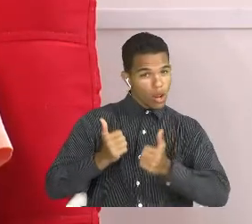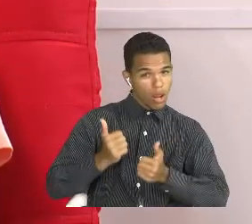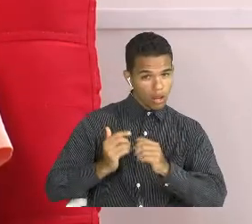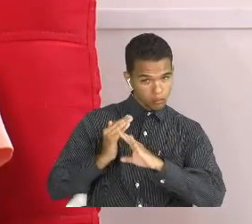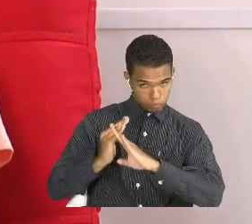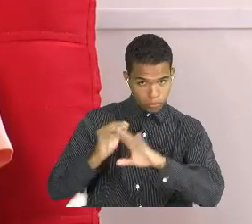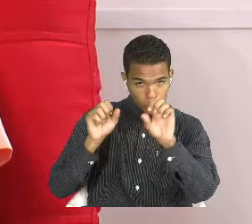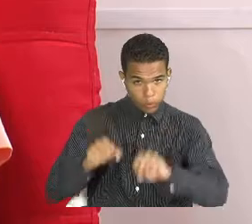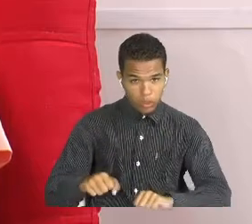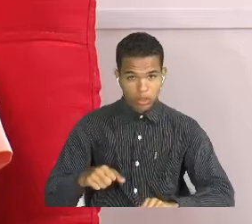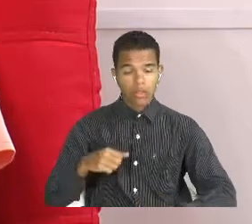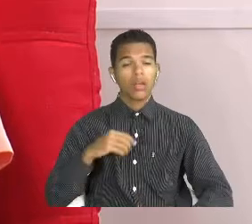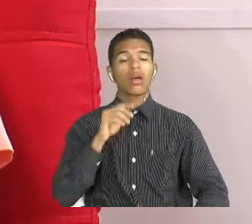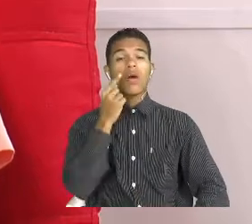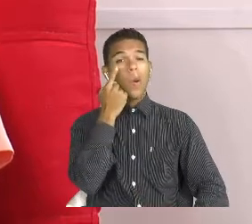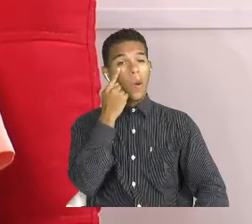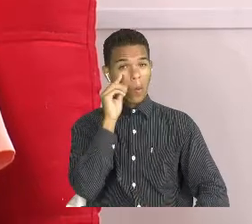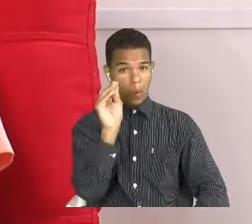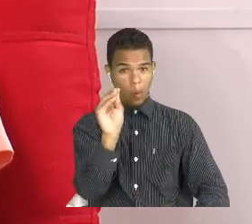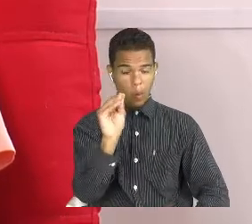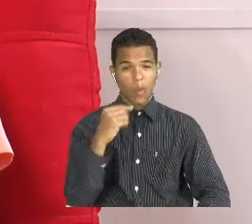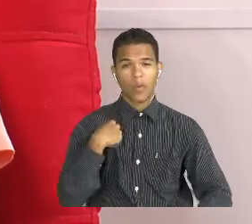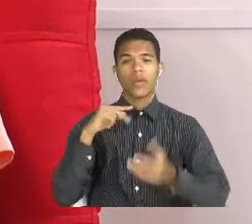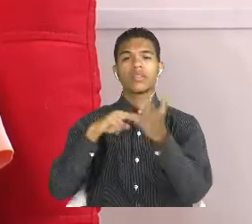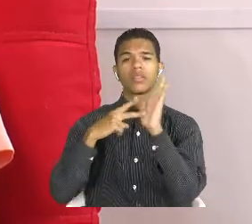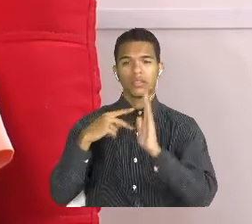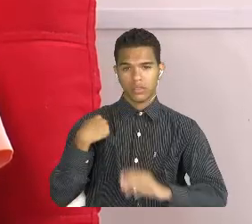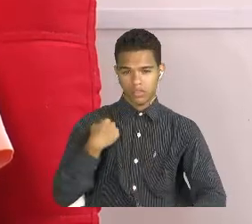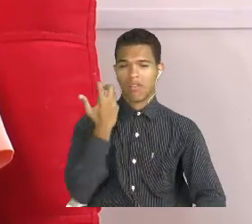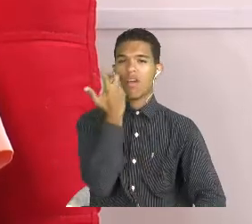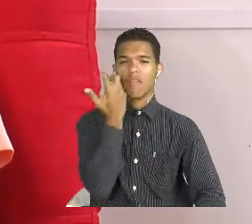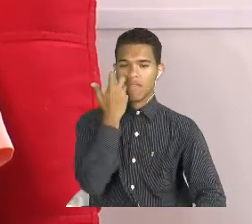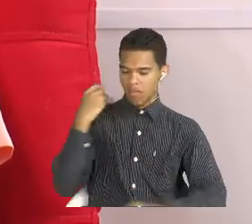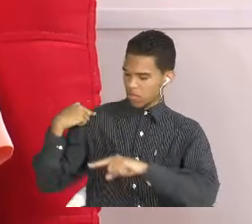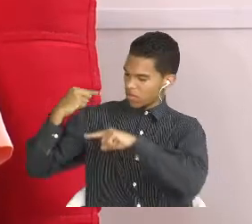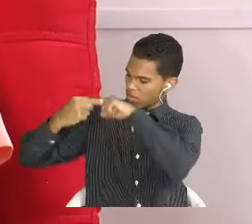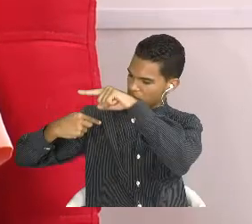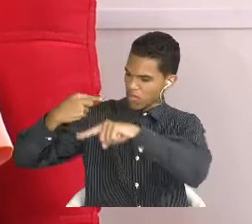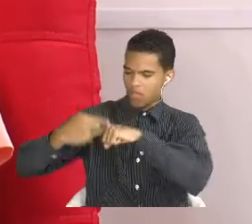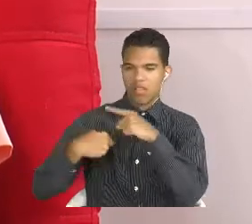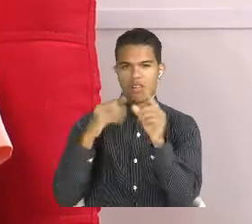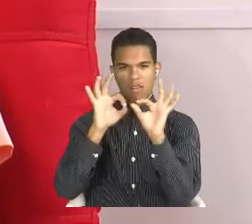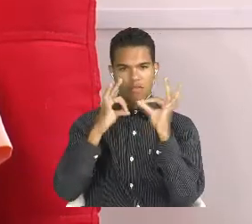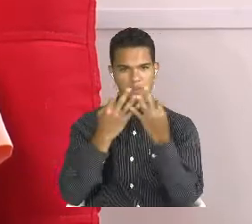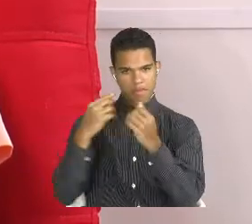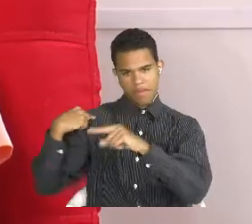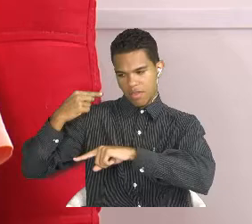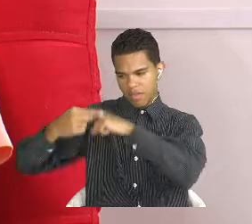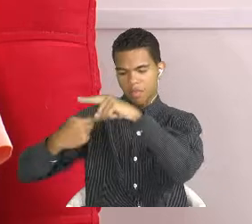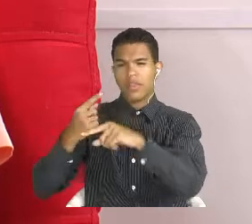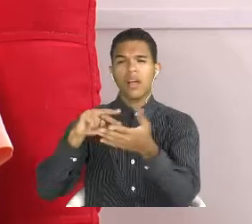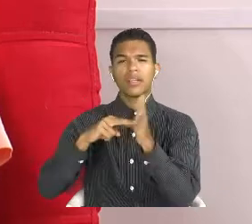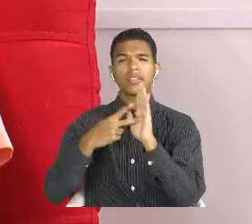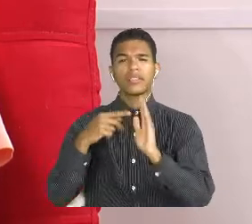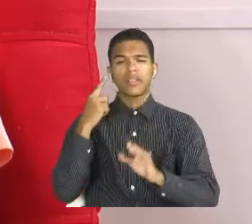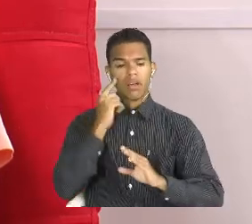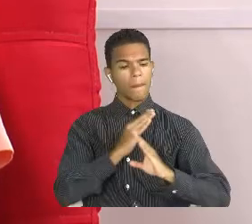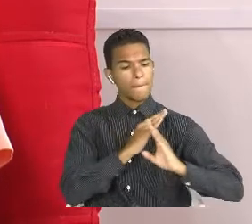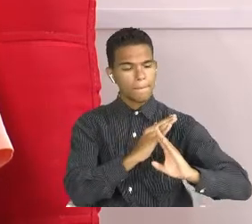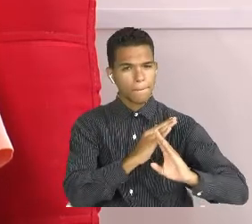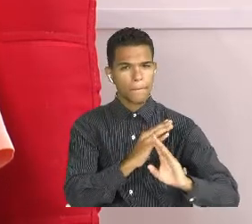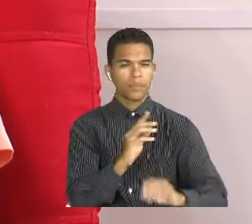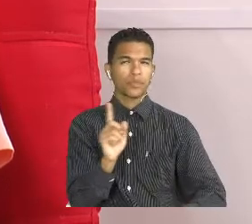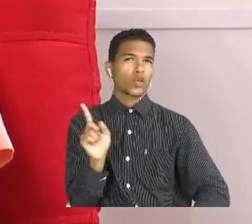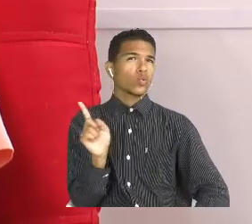como ya te dije, es un glaucoma que está relacionado, es una enfermedad, perdón, que está relacionada con herencia. Más que intentar prevenir,